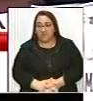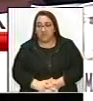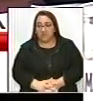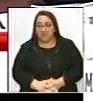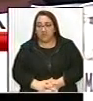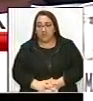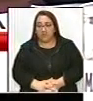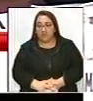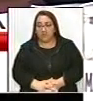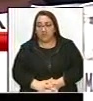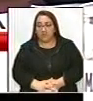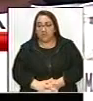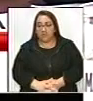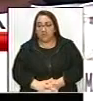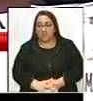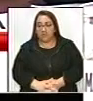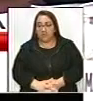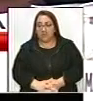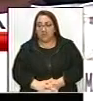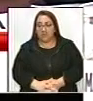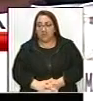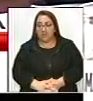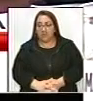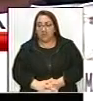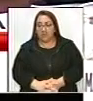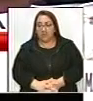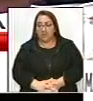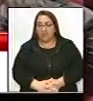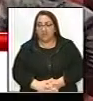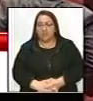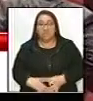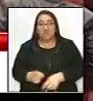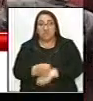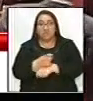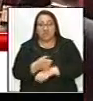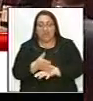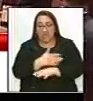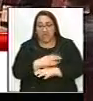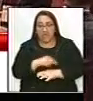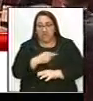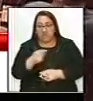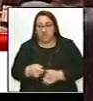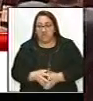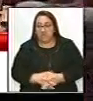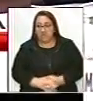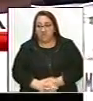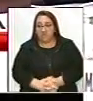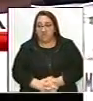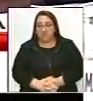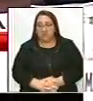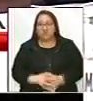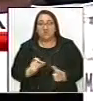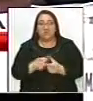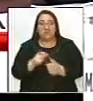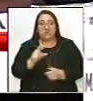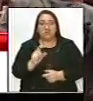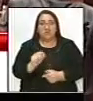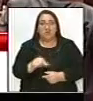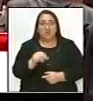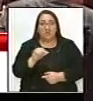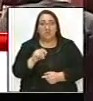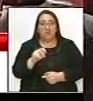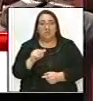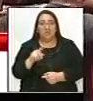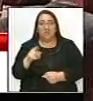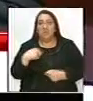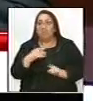de hacer esa votación. Ha sido inmediatamente antes de poner en votación esto. Congresista Quintanilla. Nosotros vamos a